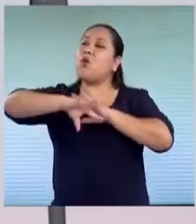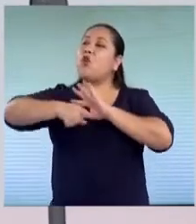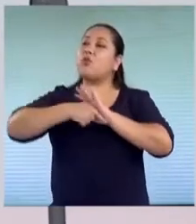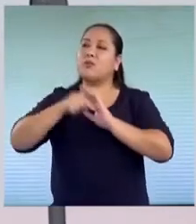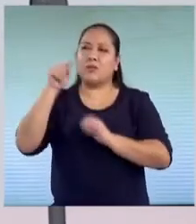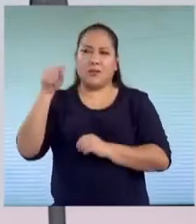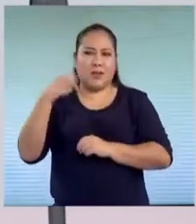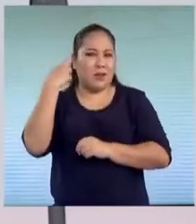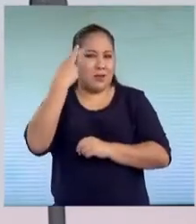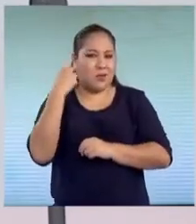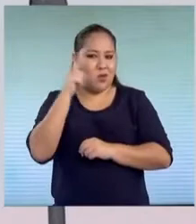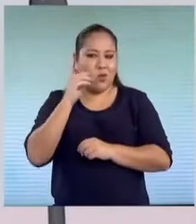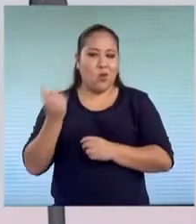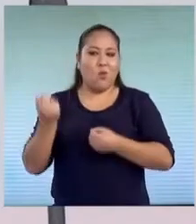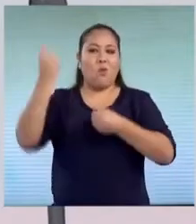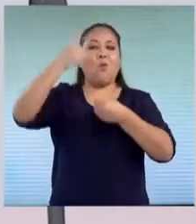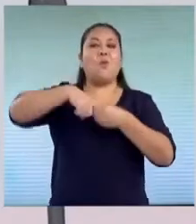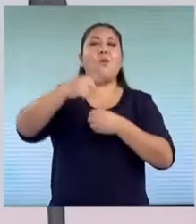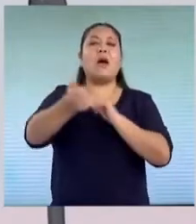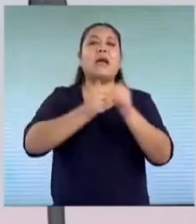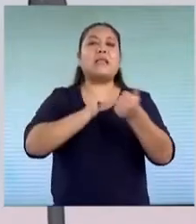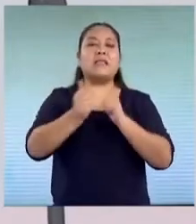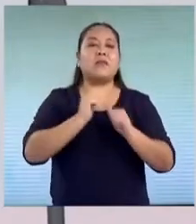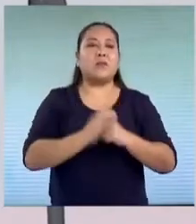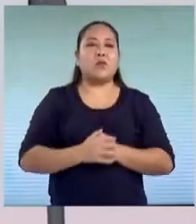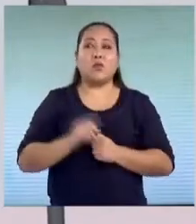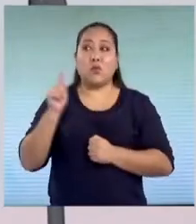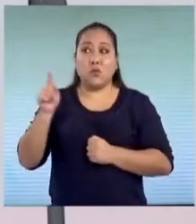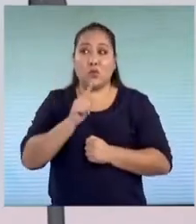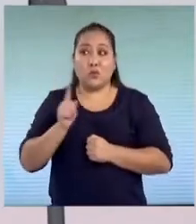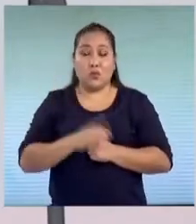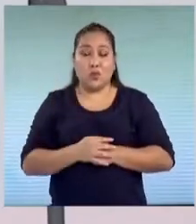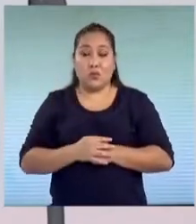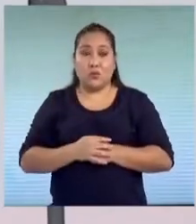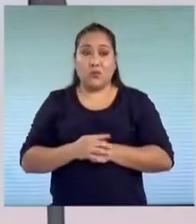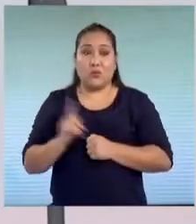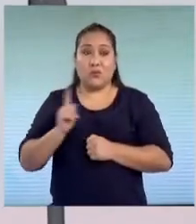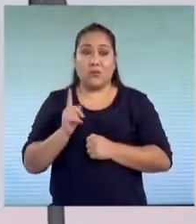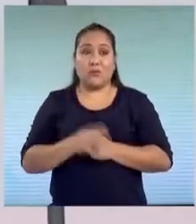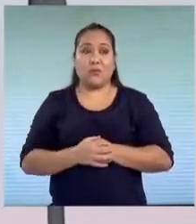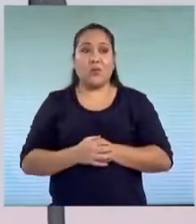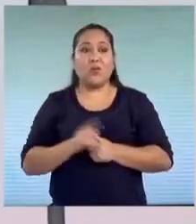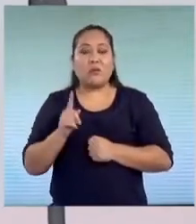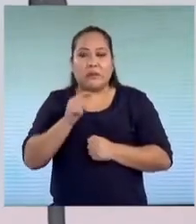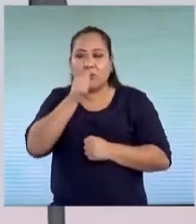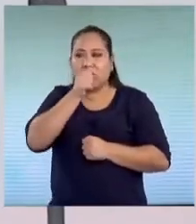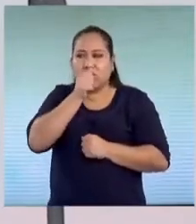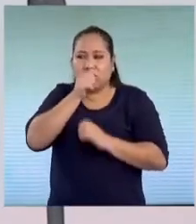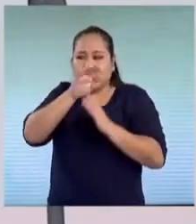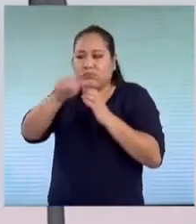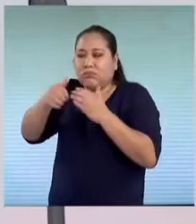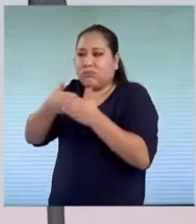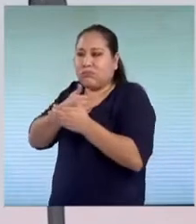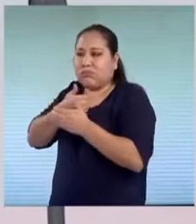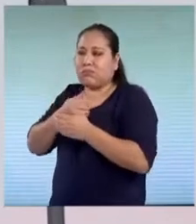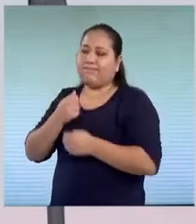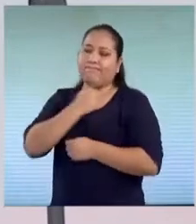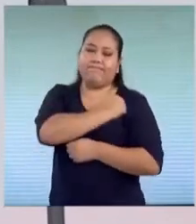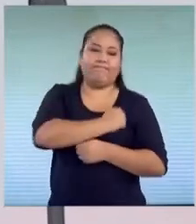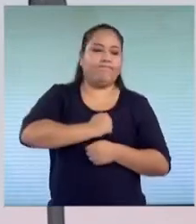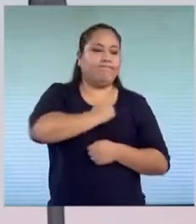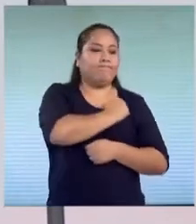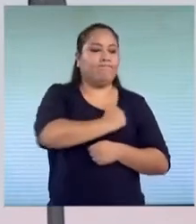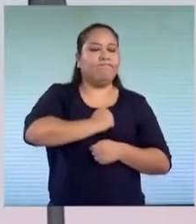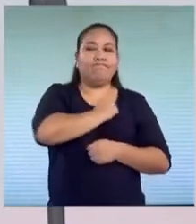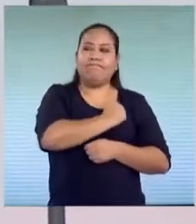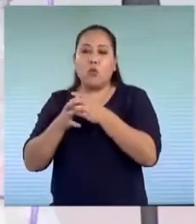no ha podido ser candidato. Usted ni siquiera hace un deslinde, no, lo esconde. Qué lamentable,